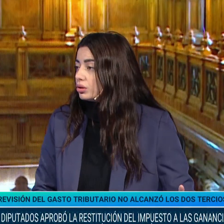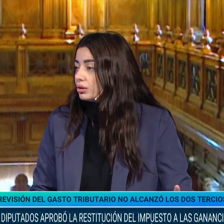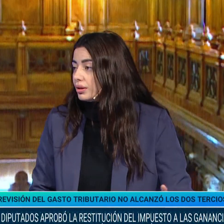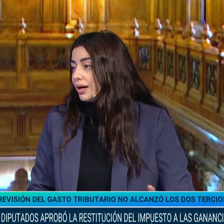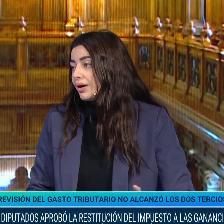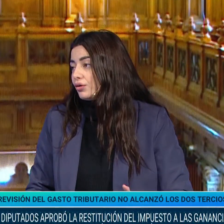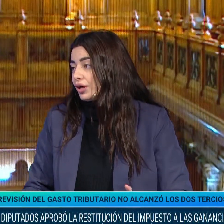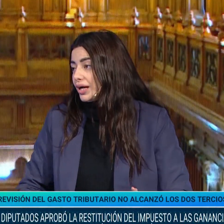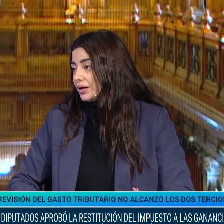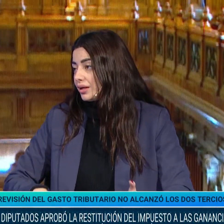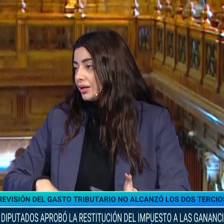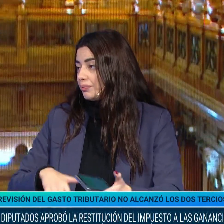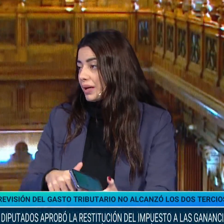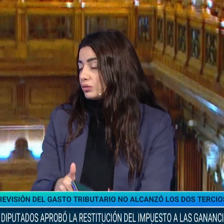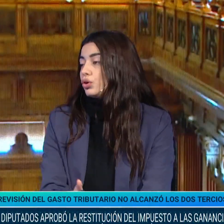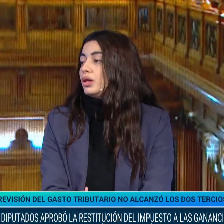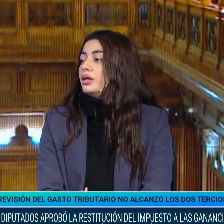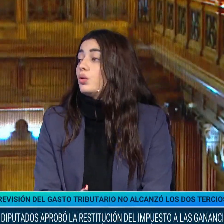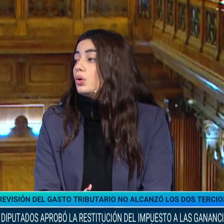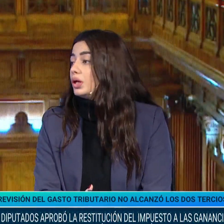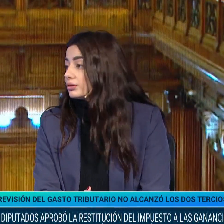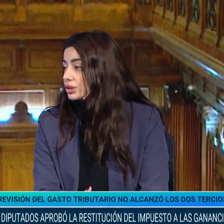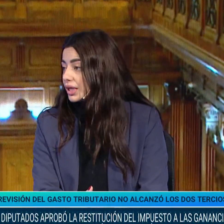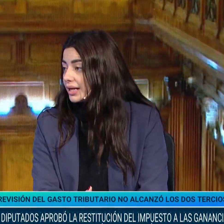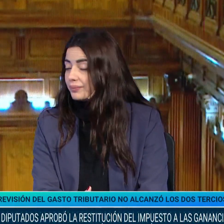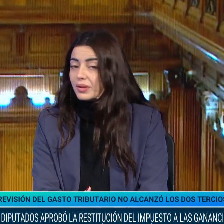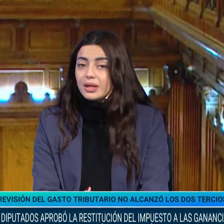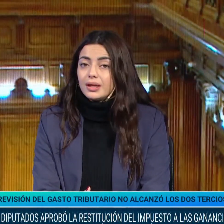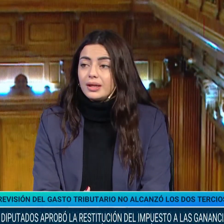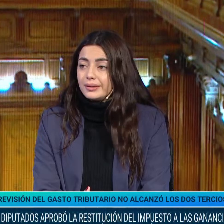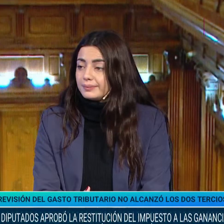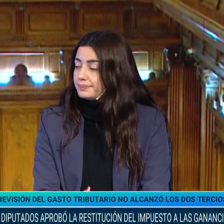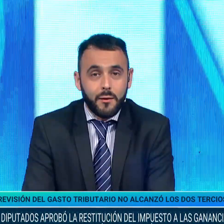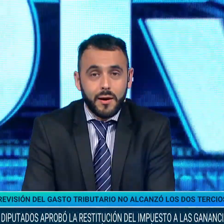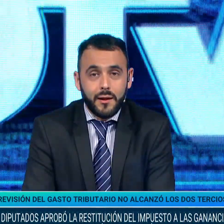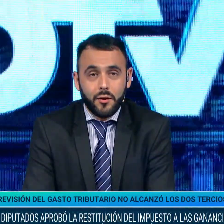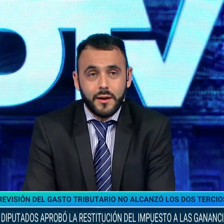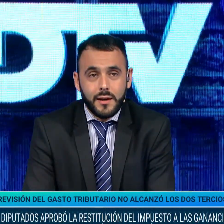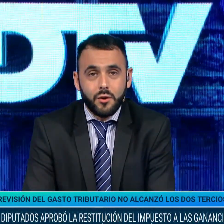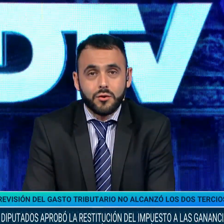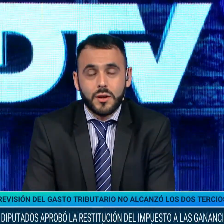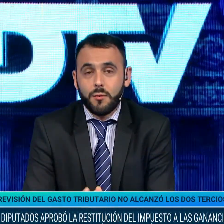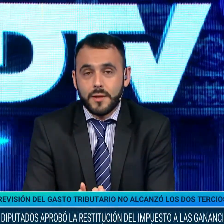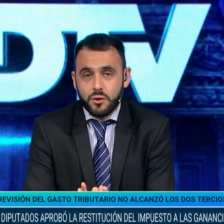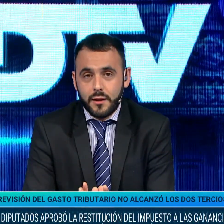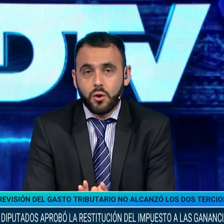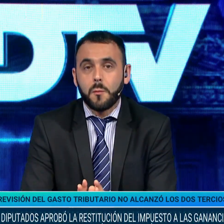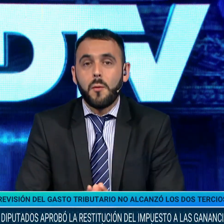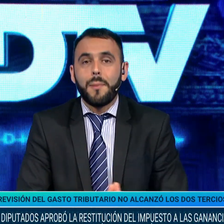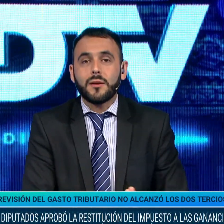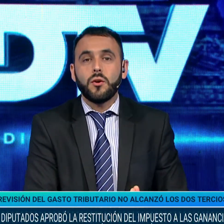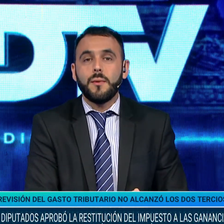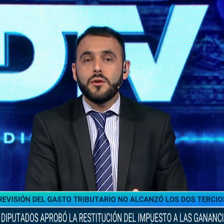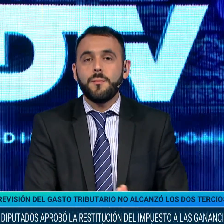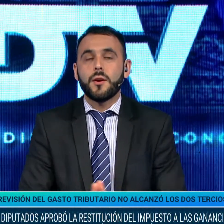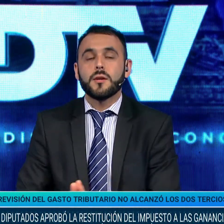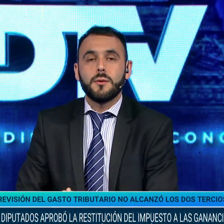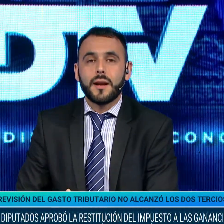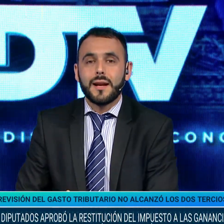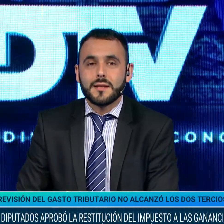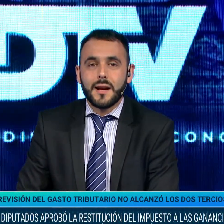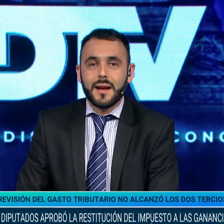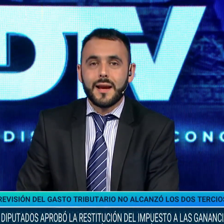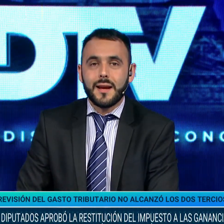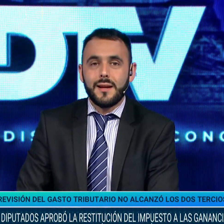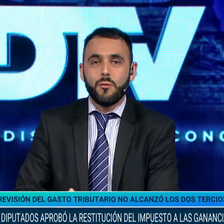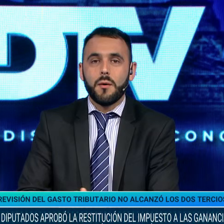de mayo, ahora pacto de julio sería. Sí, y que hoy Manuel Adorni lo siguió mencionando como el pacto de mayo, pero que se